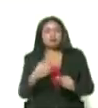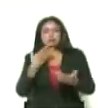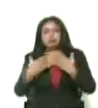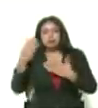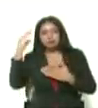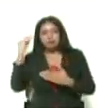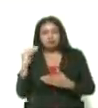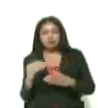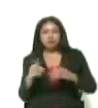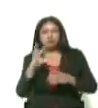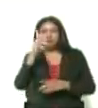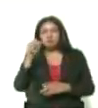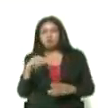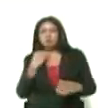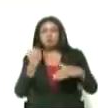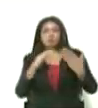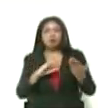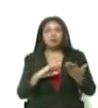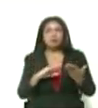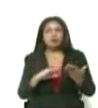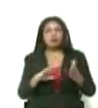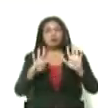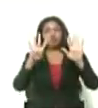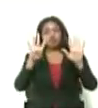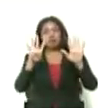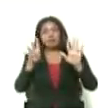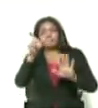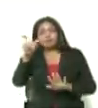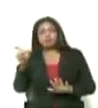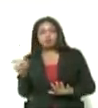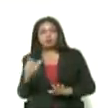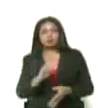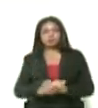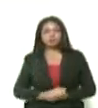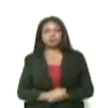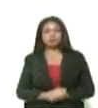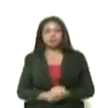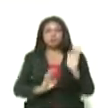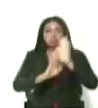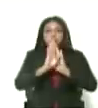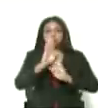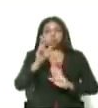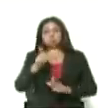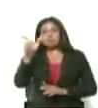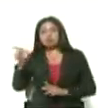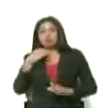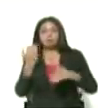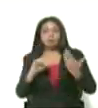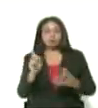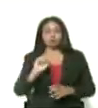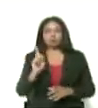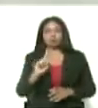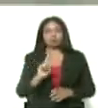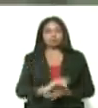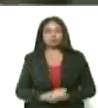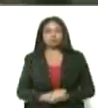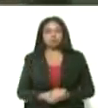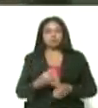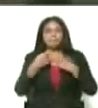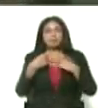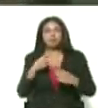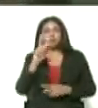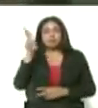afortunadamente, su tasa de fallecidos no se ha incrementado a pesar de la terrible y lamentable pérdida de